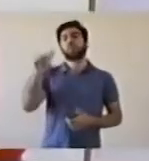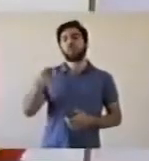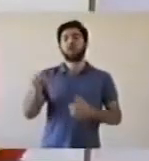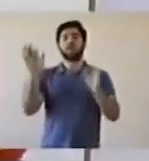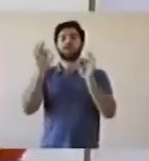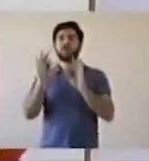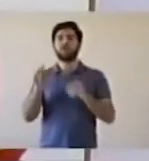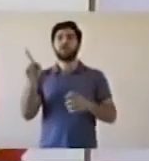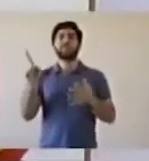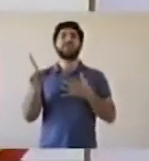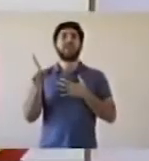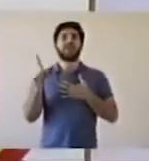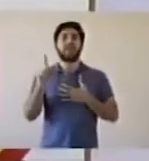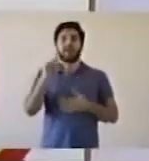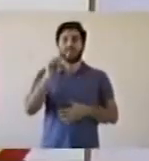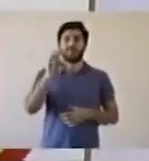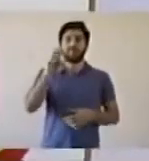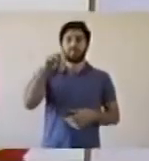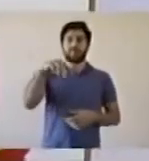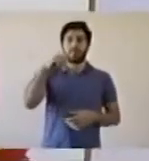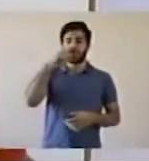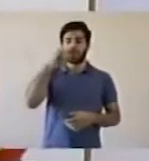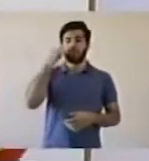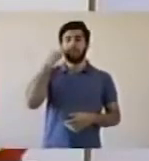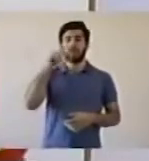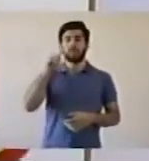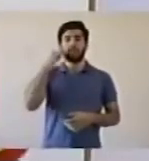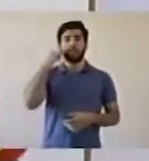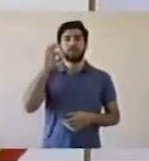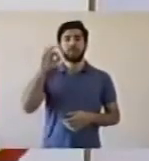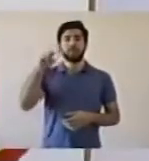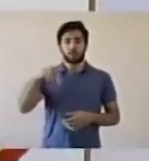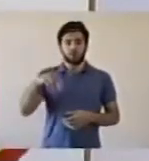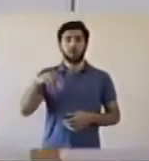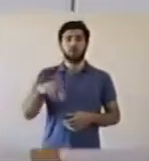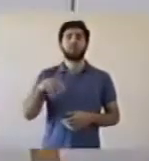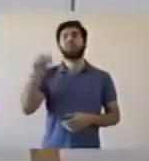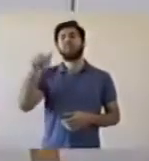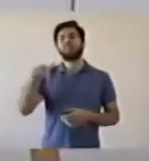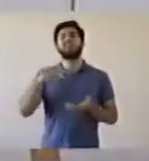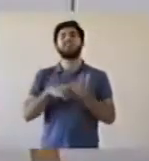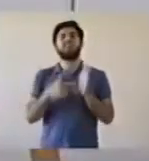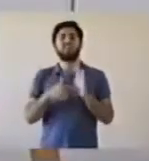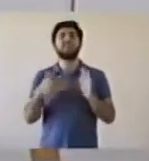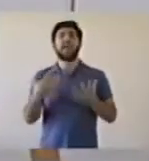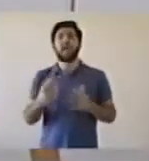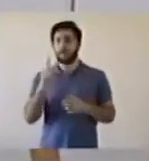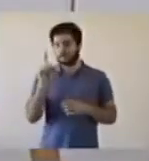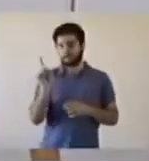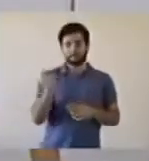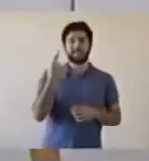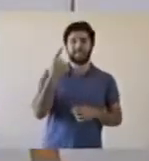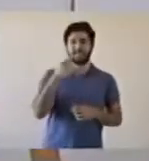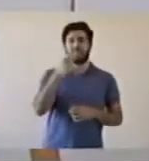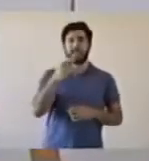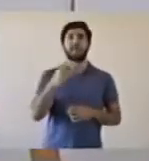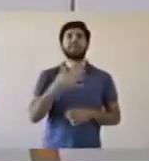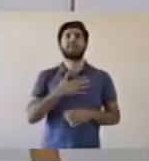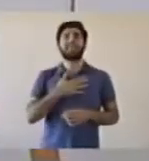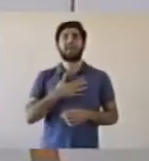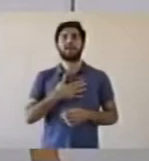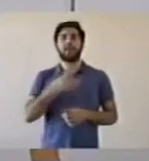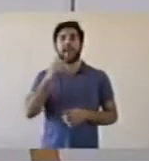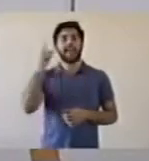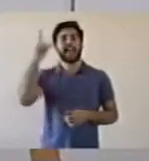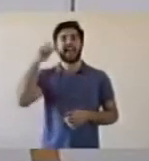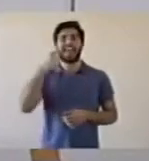formación de nuestros dientes se le llama dentición y existen dos tipos de dentición. La dentición primaria o temporal, comúnmente se